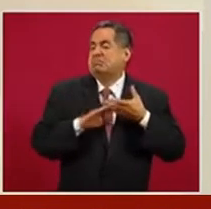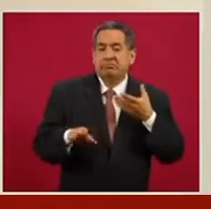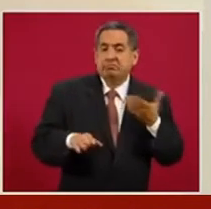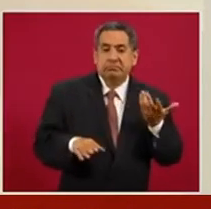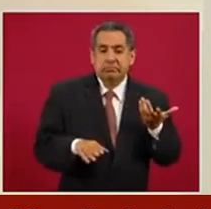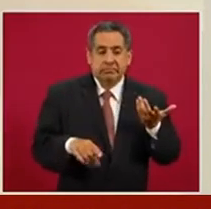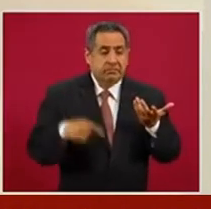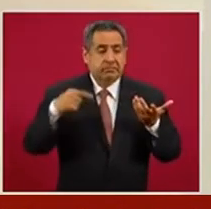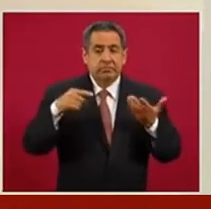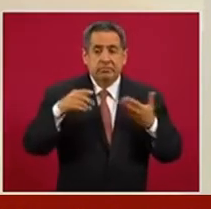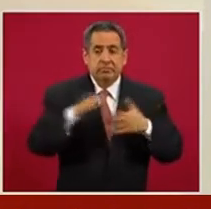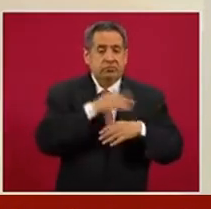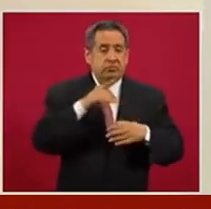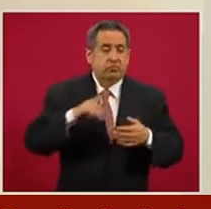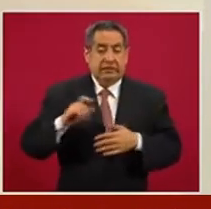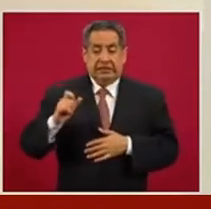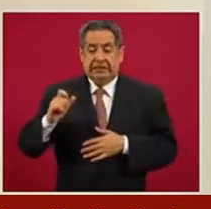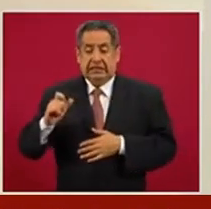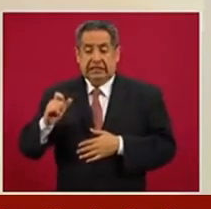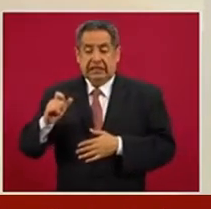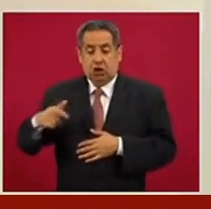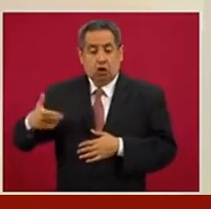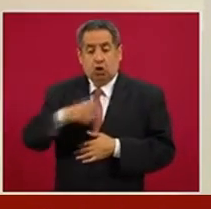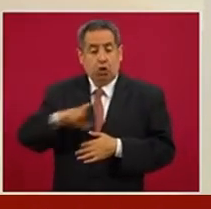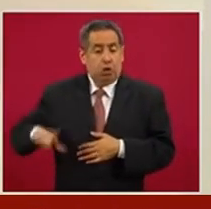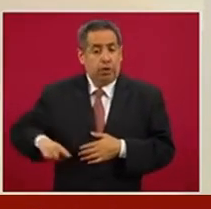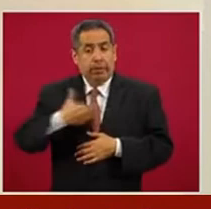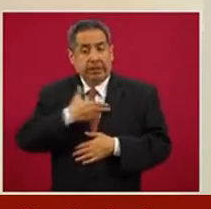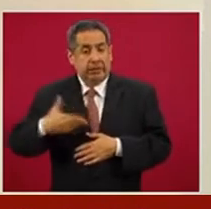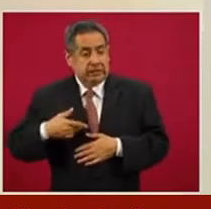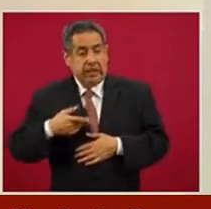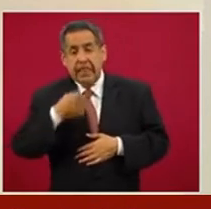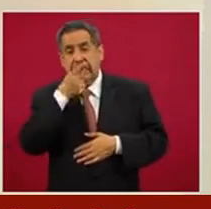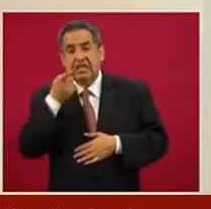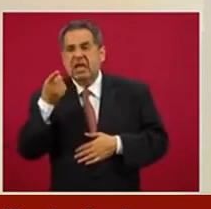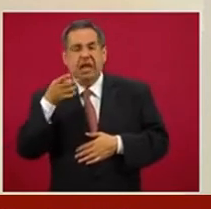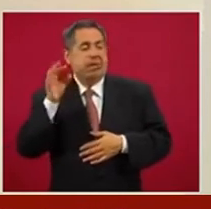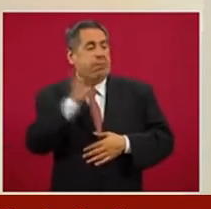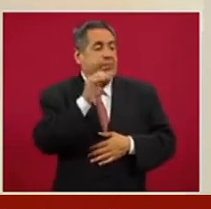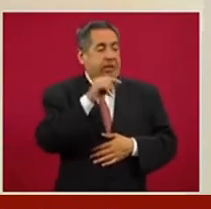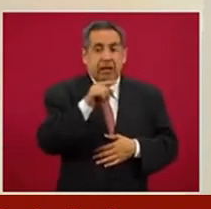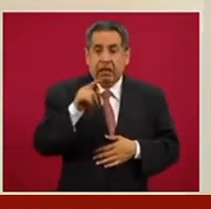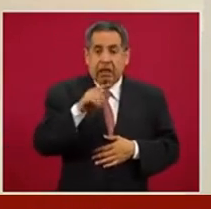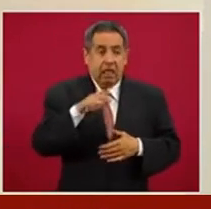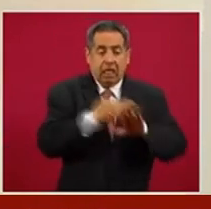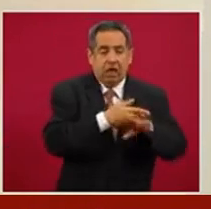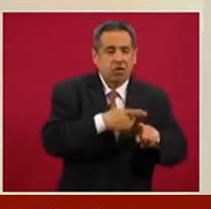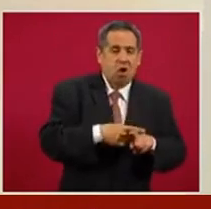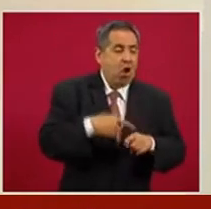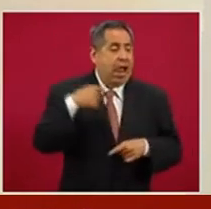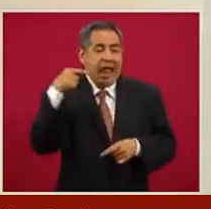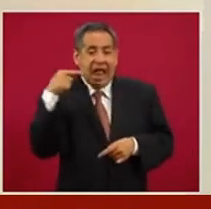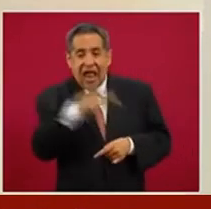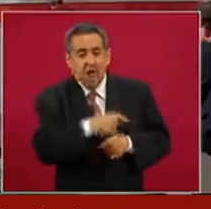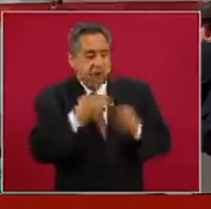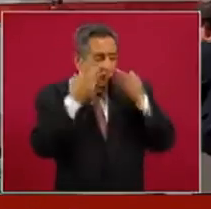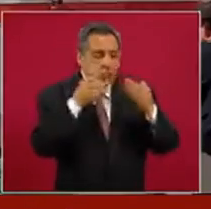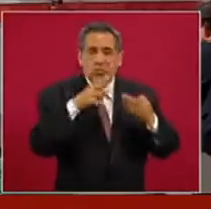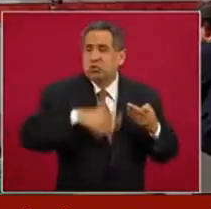las expresiones presidenciales, sino consecuencia inevitable de su deshonestidad intelectual y de su